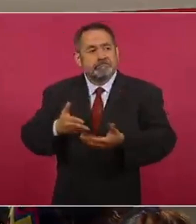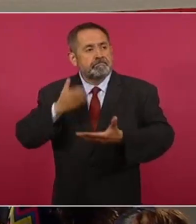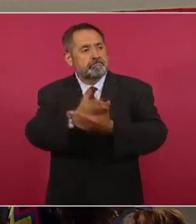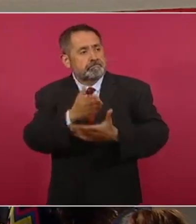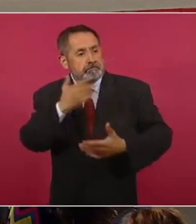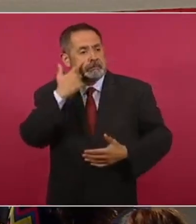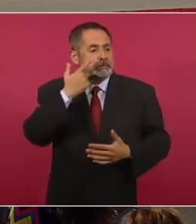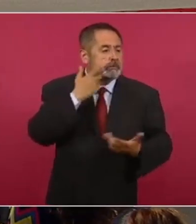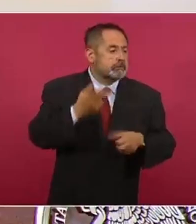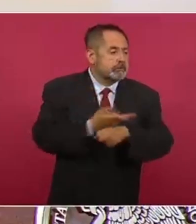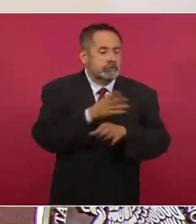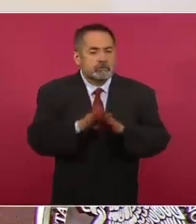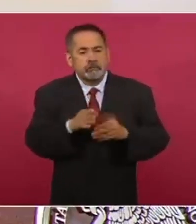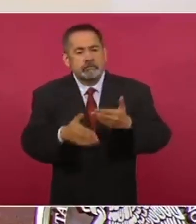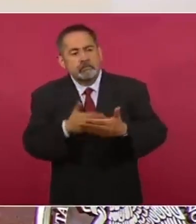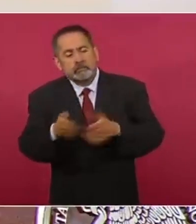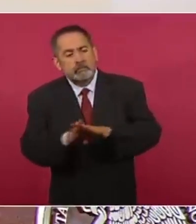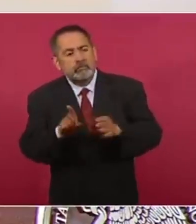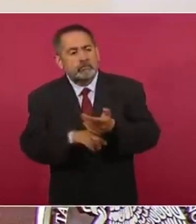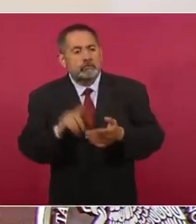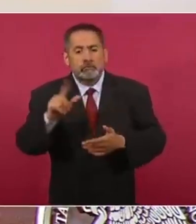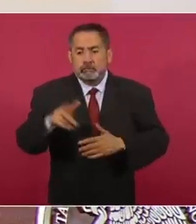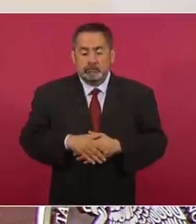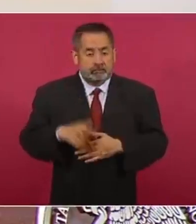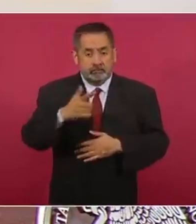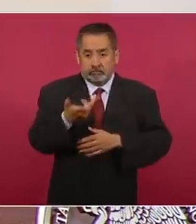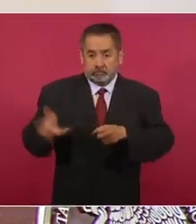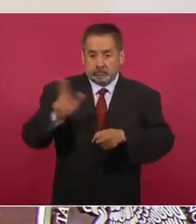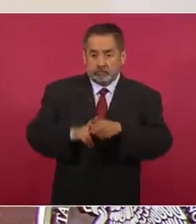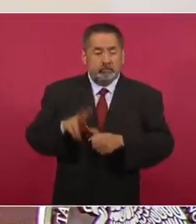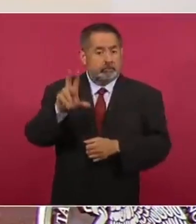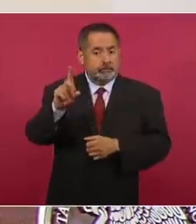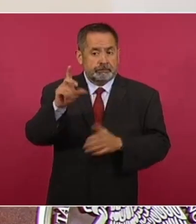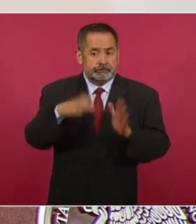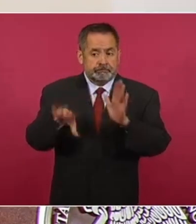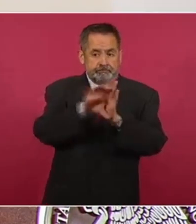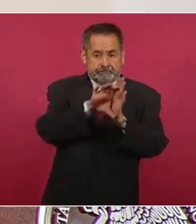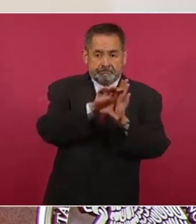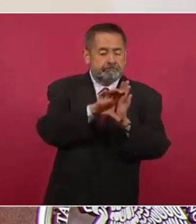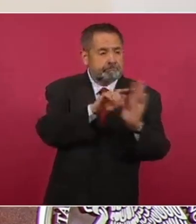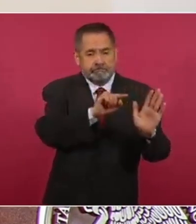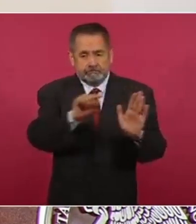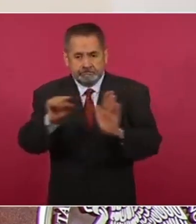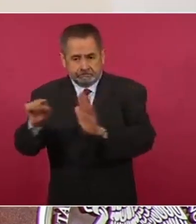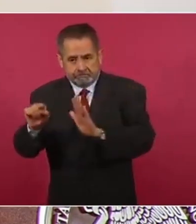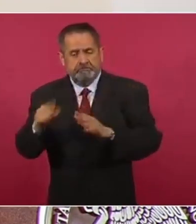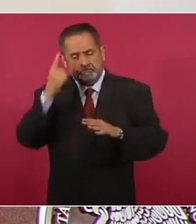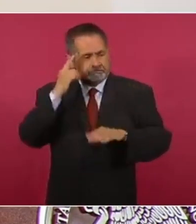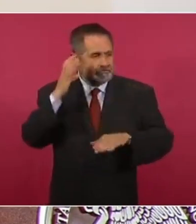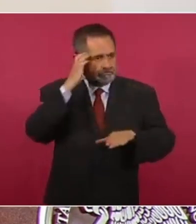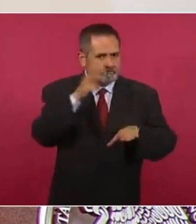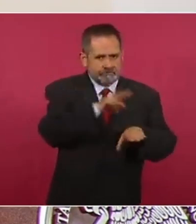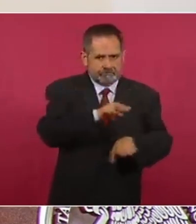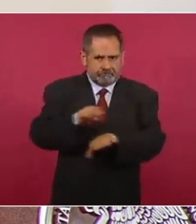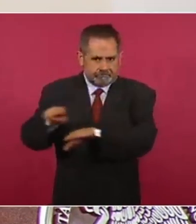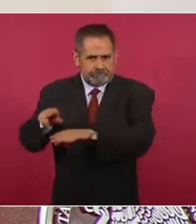semanas viendo cuál es el avance este hospital que va a contar con 30 camas en su primera etapa tiene el isabi